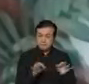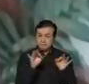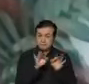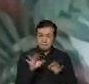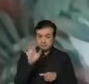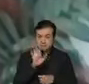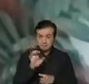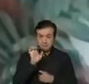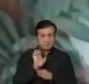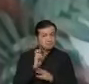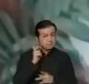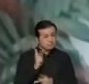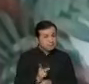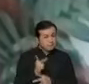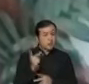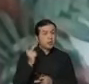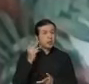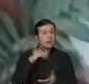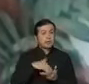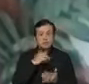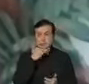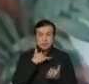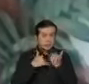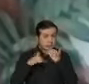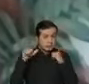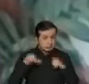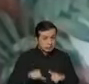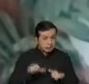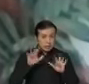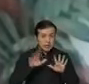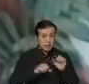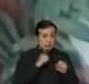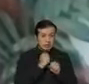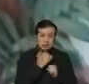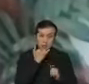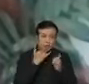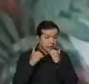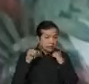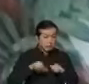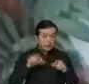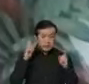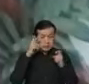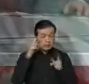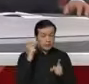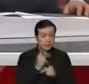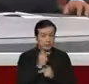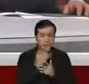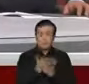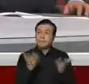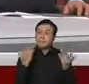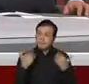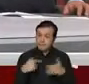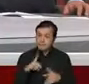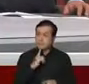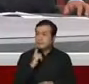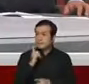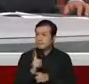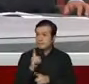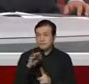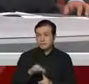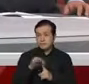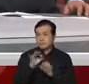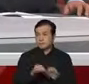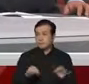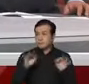necesita para que no volvamos a pegar un bandazo como el que pegamos durante 10 años y tanto nos ha costado. Claro que sí, secretario. De hecho, esas prioridades son